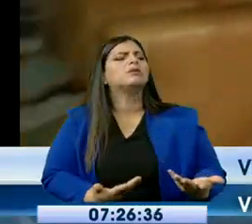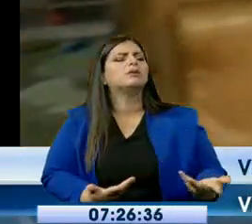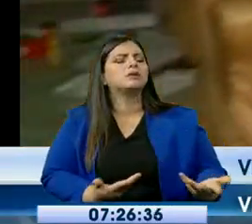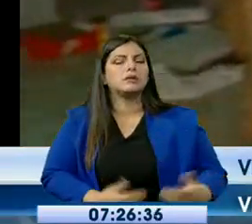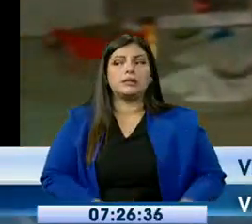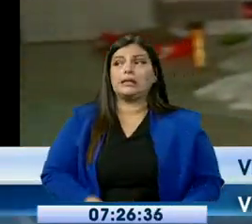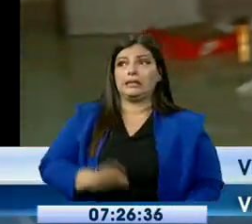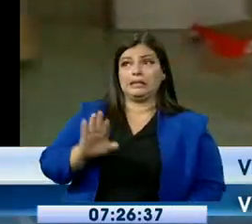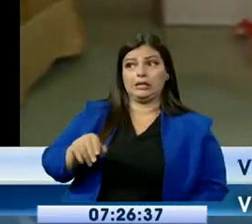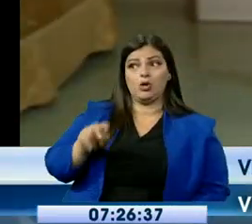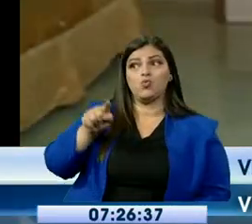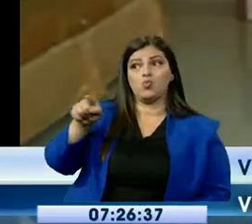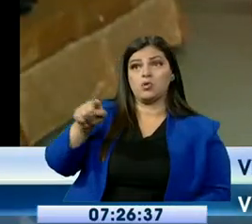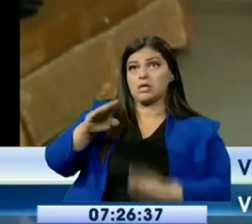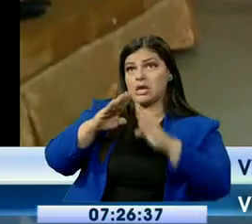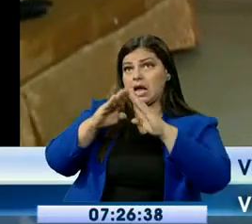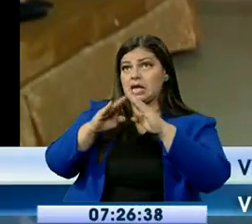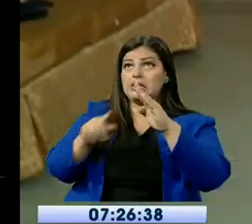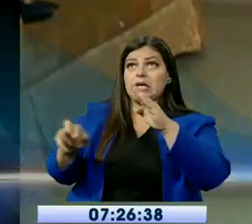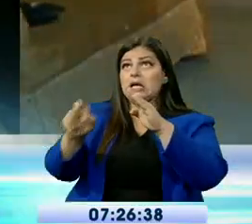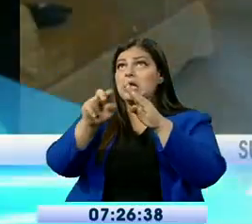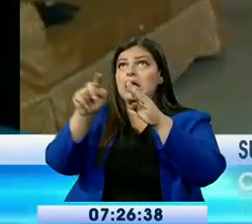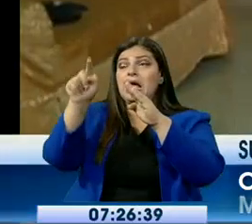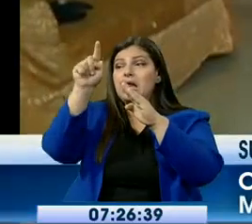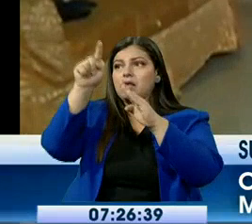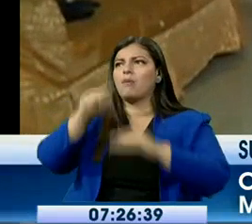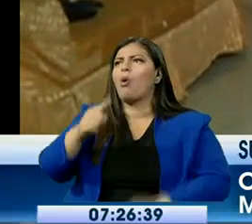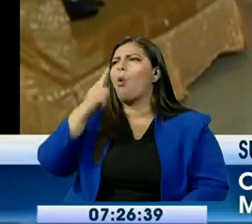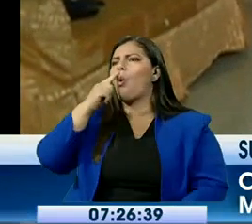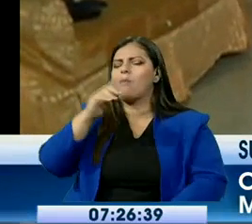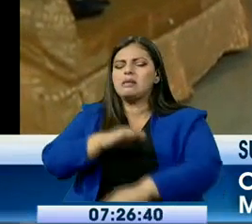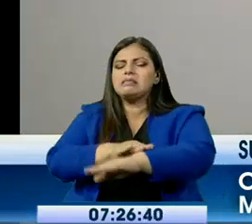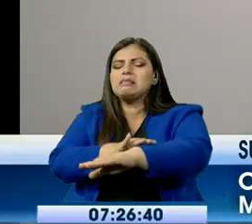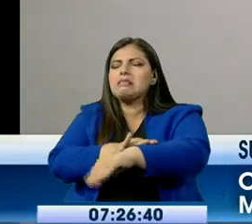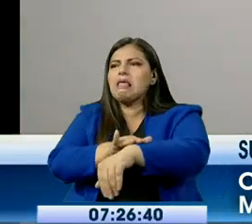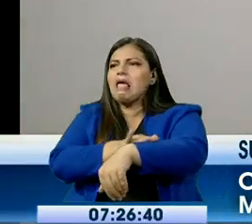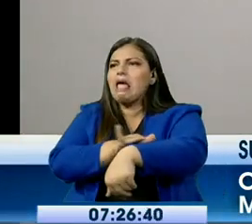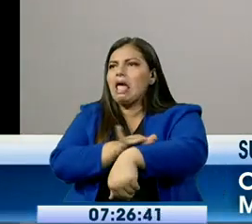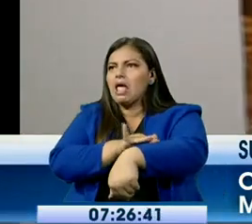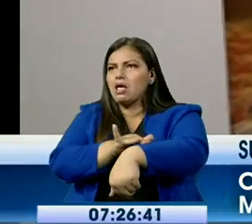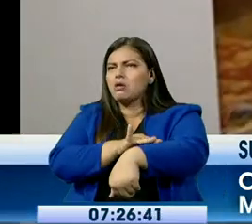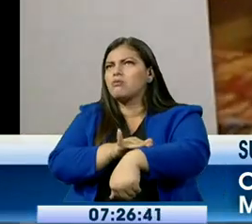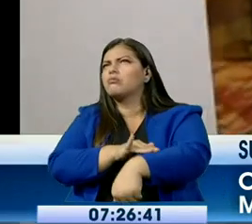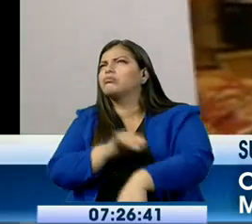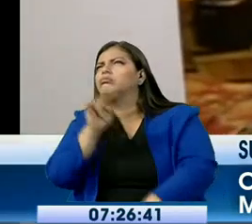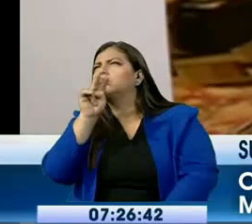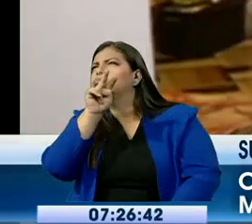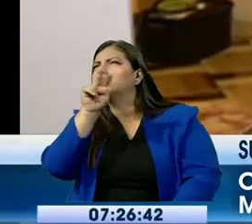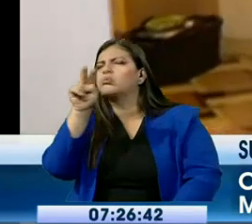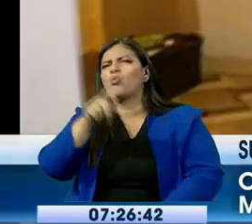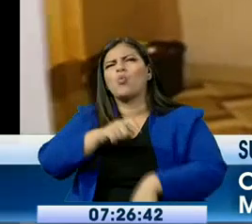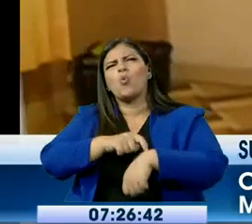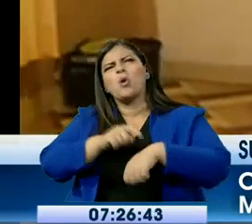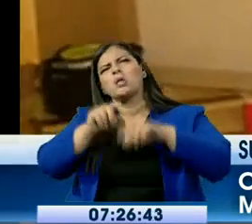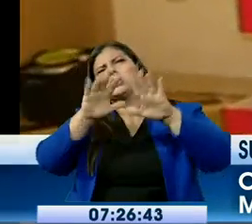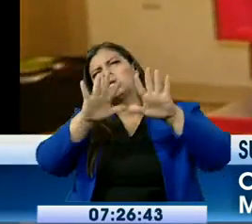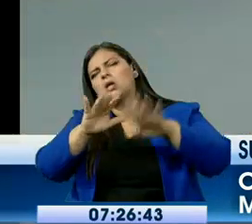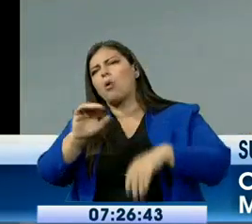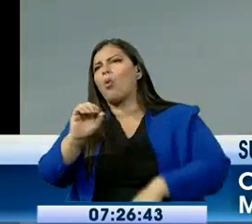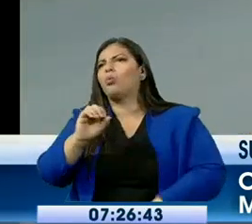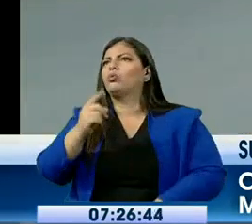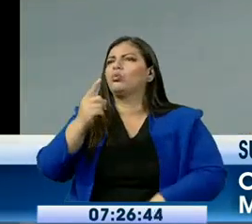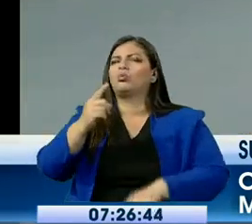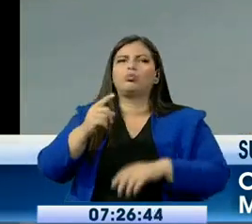sin camiseta. Me supo indicar que fue entre 10 y 11 de la mañana. La víctima asegura que la ciudadela Jardines del Salado es un